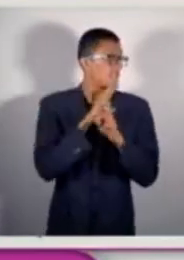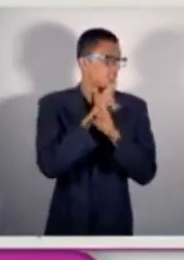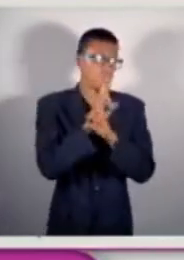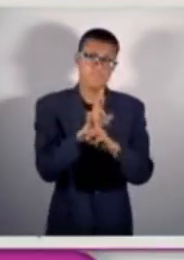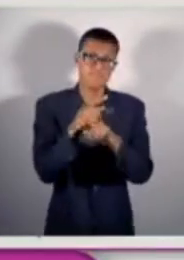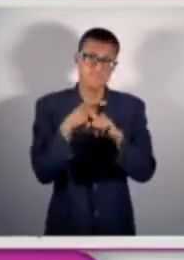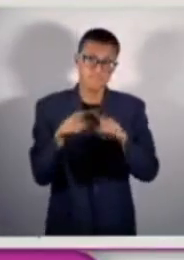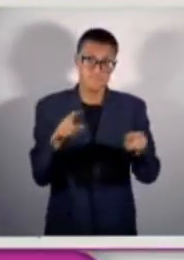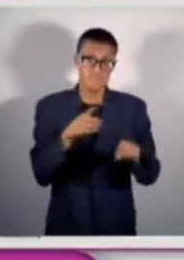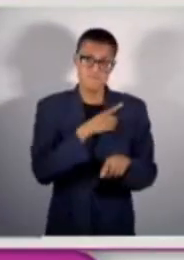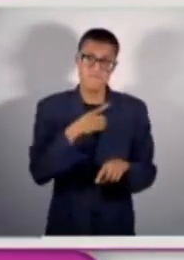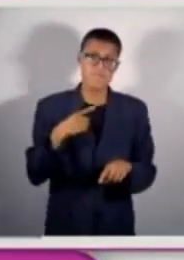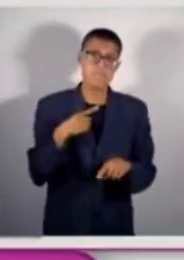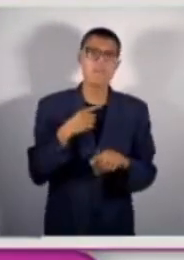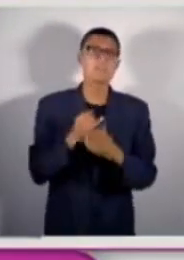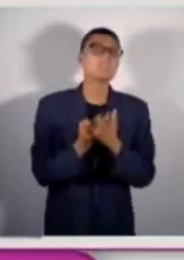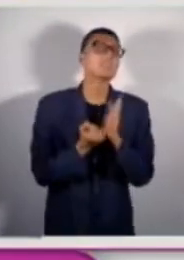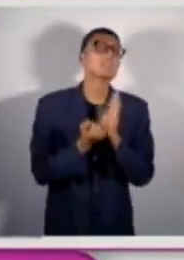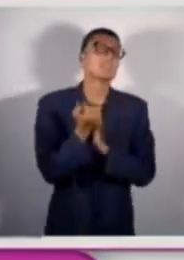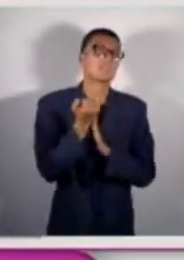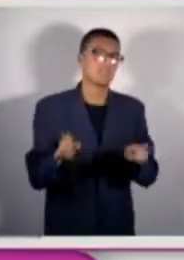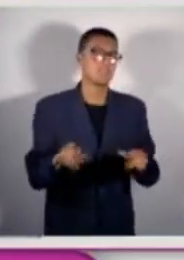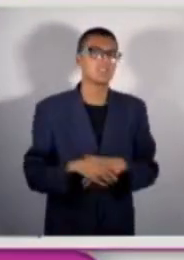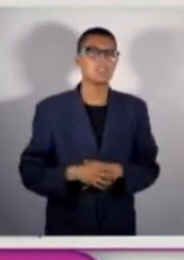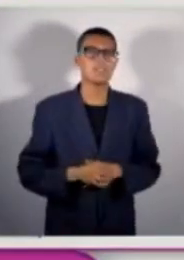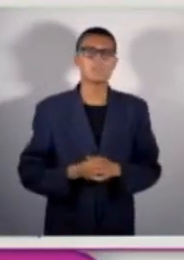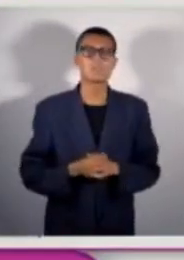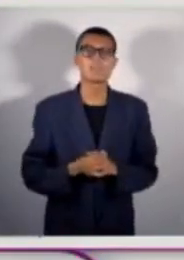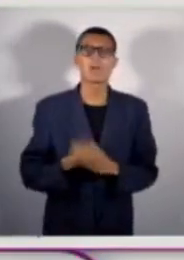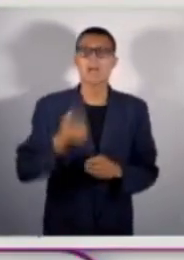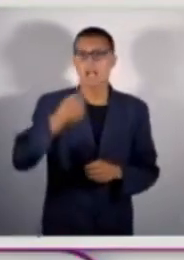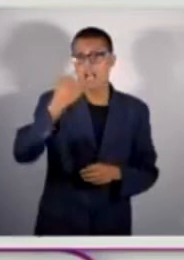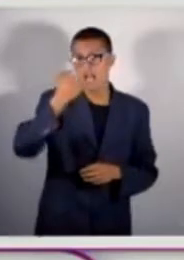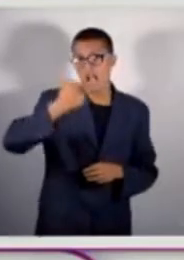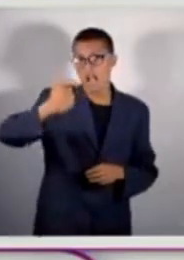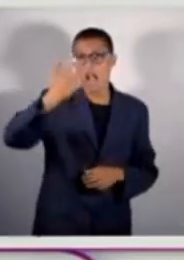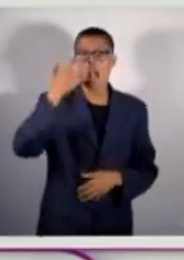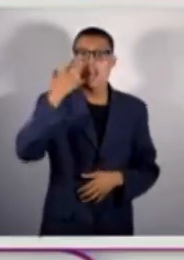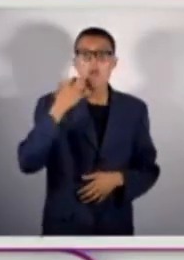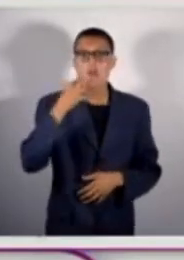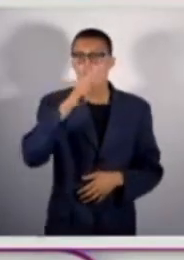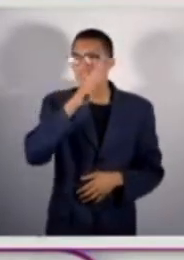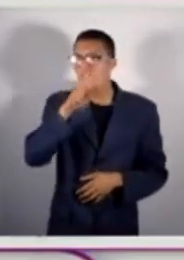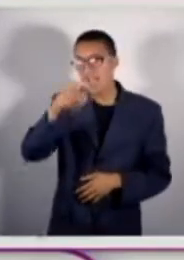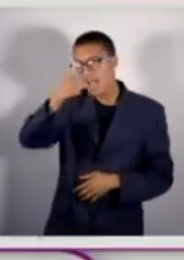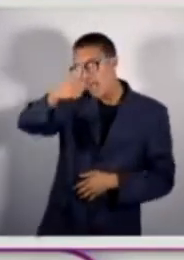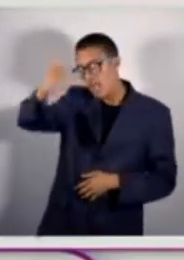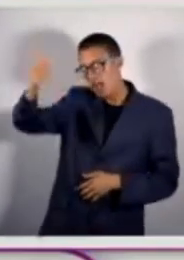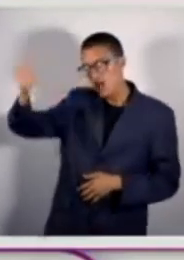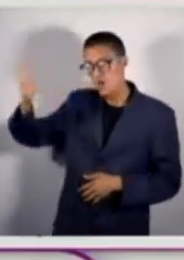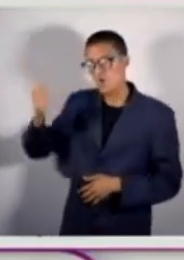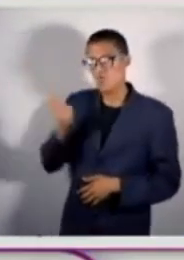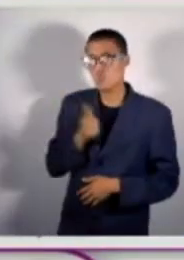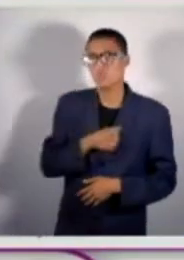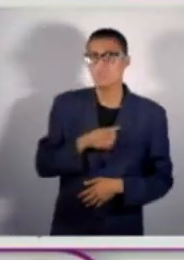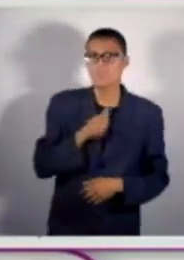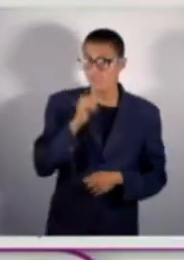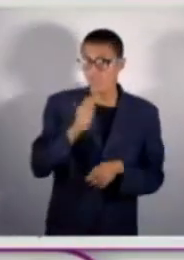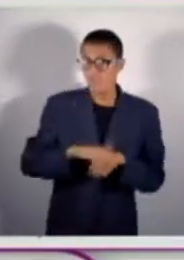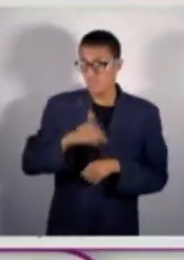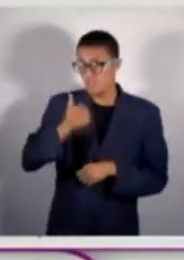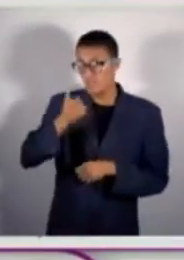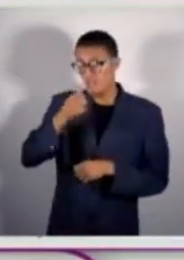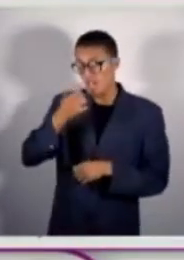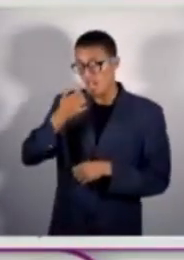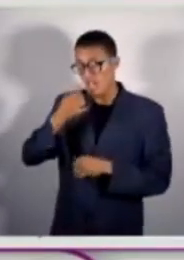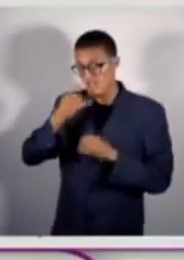distintos, tenemos que tomar decisiones distintas. Ciudadano leonés, observa a cada uno de los candidatos, y no solo al candidato,